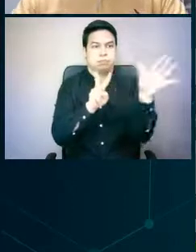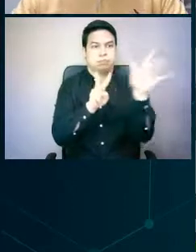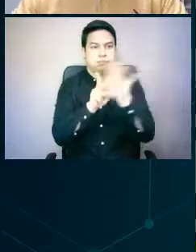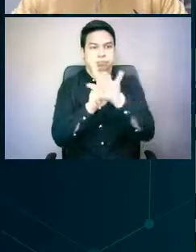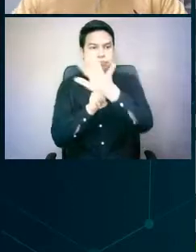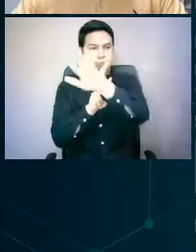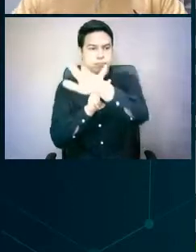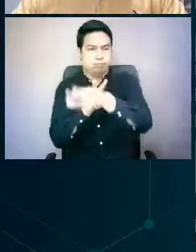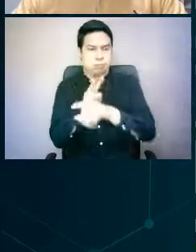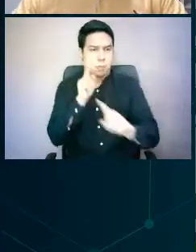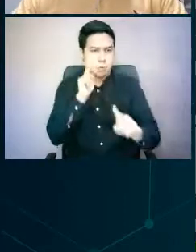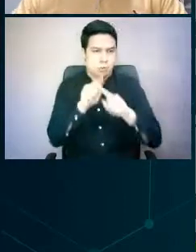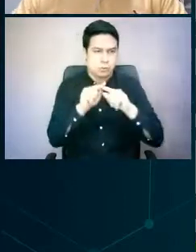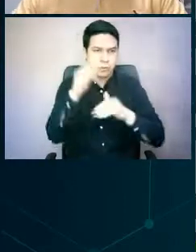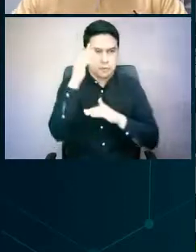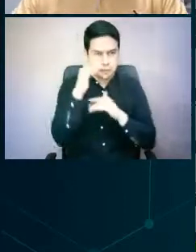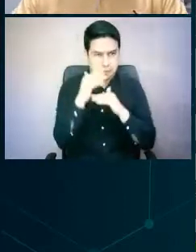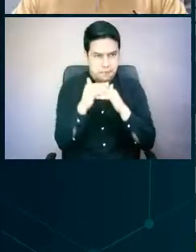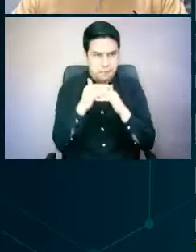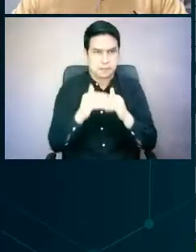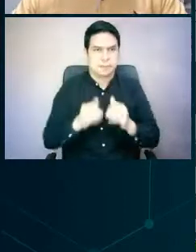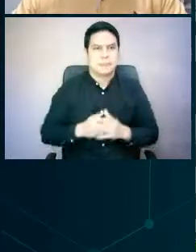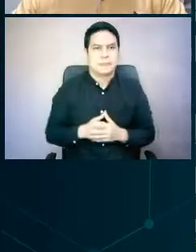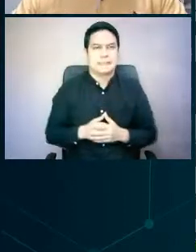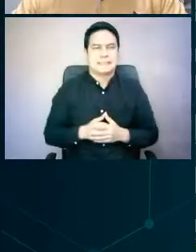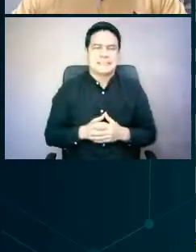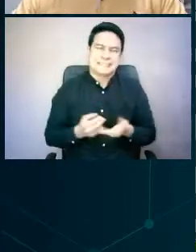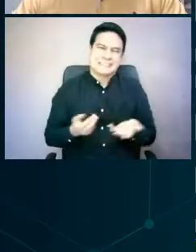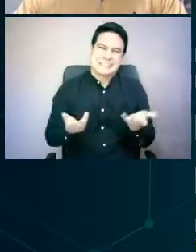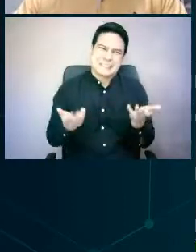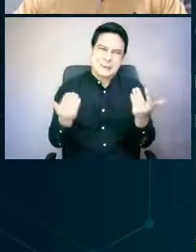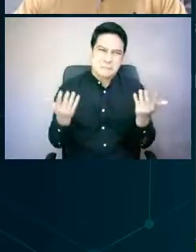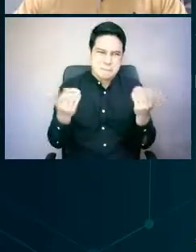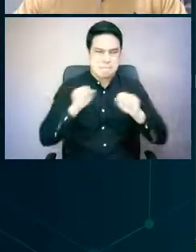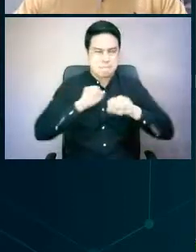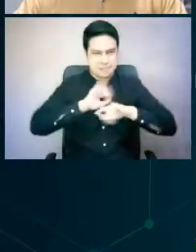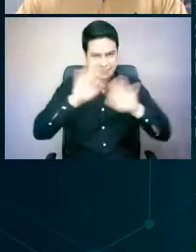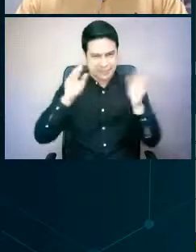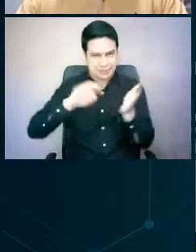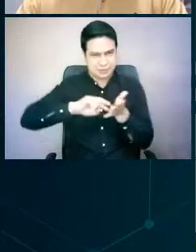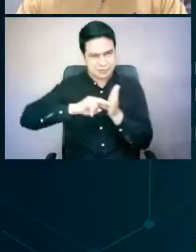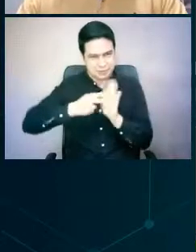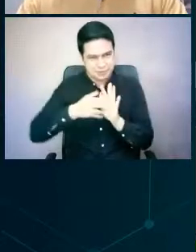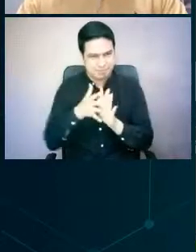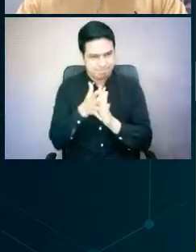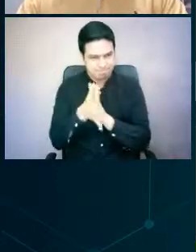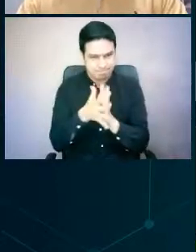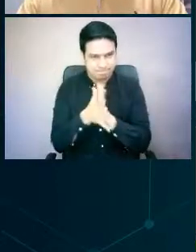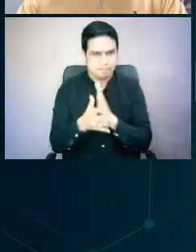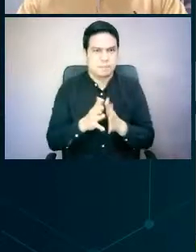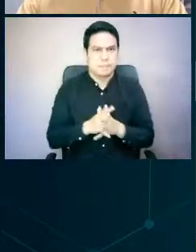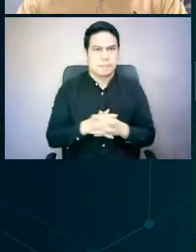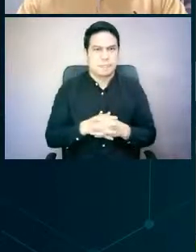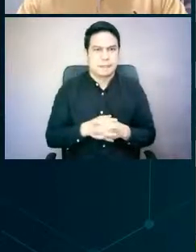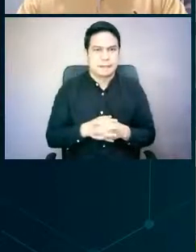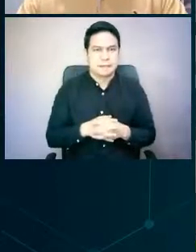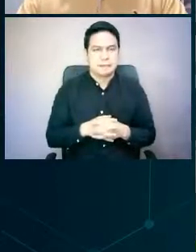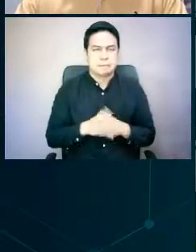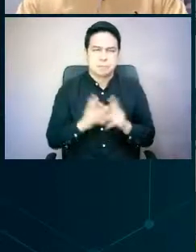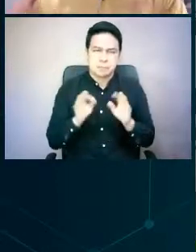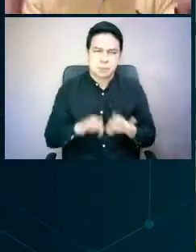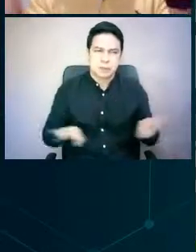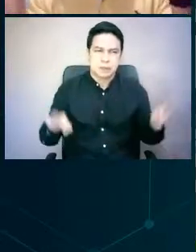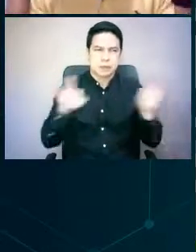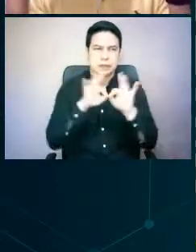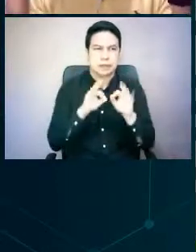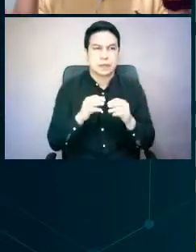Para lograr esa comparación de magnitudes, es decir, para lograr realizar estas sumas de las que les comenté, es necesario que